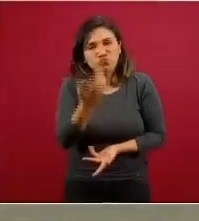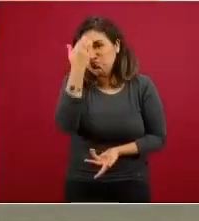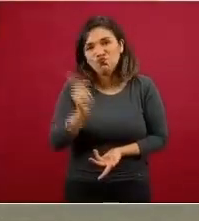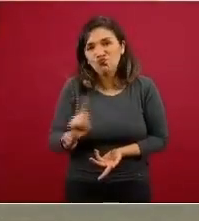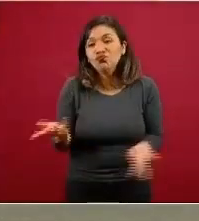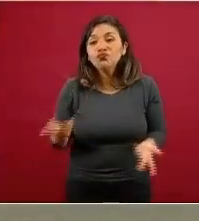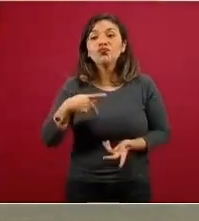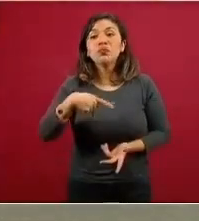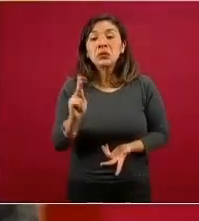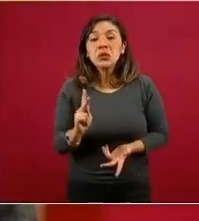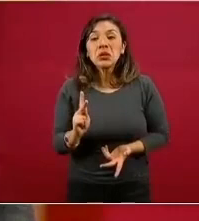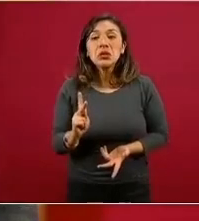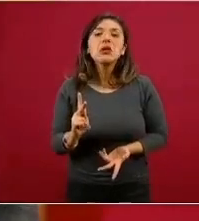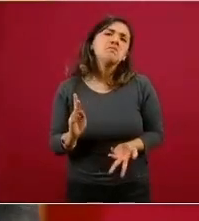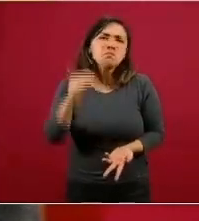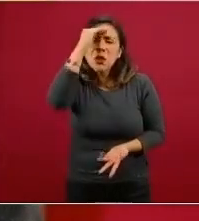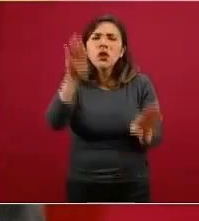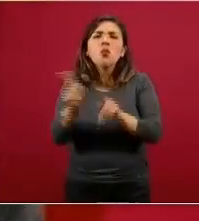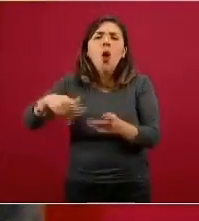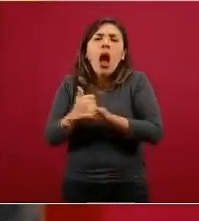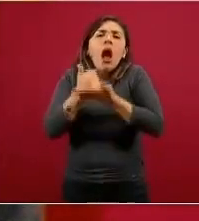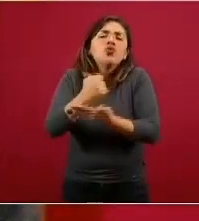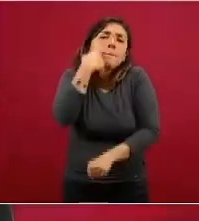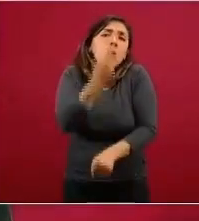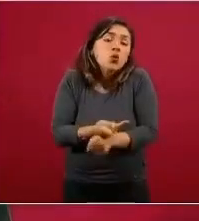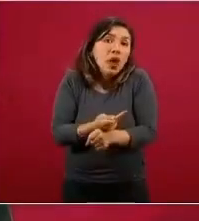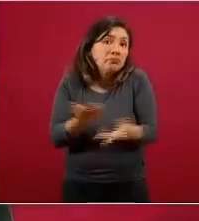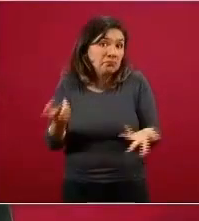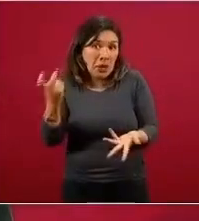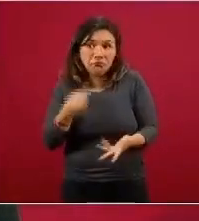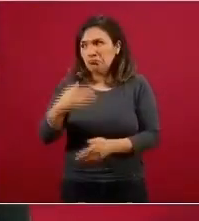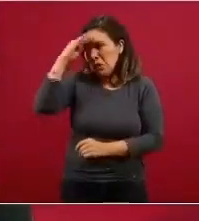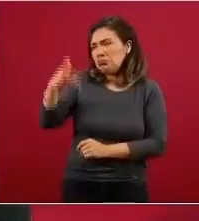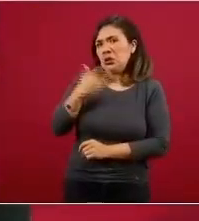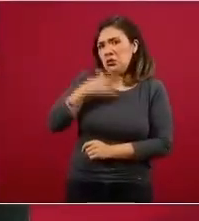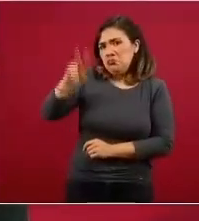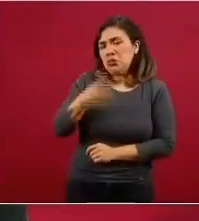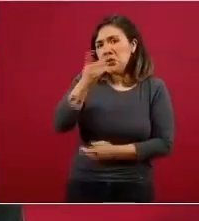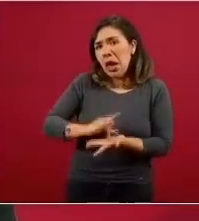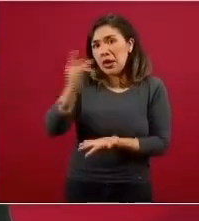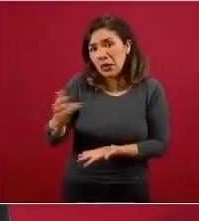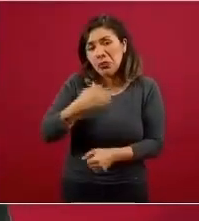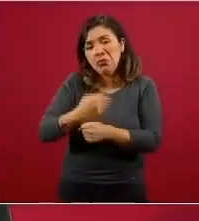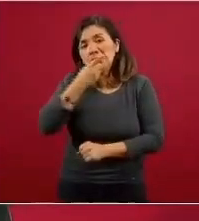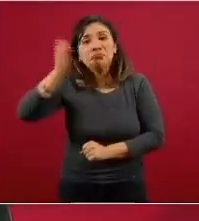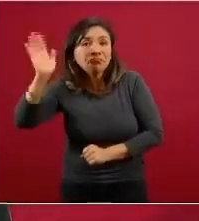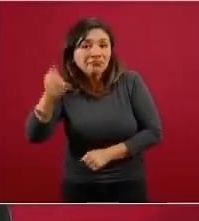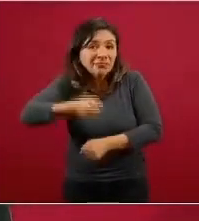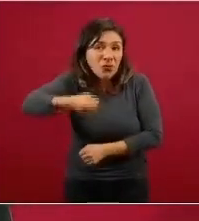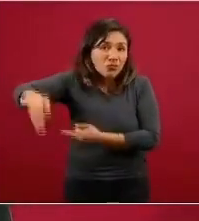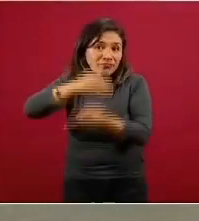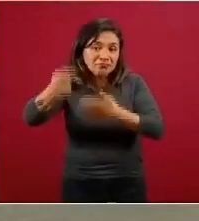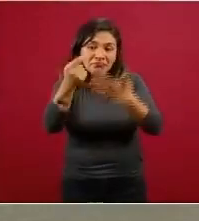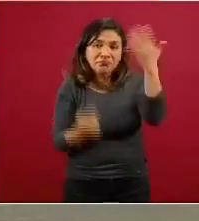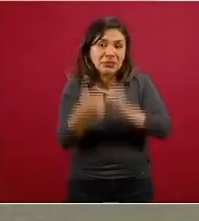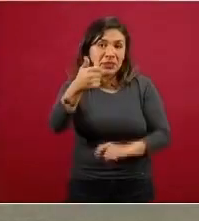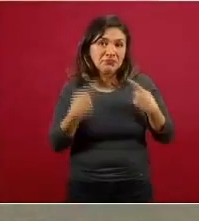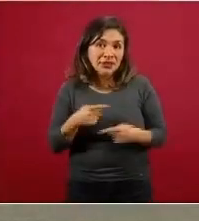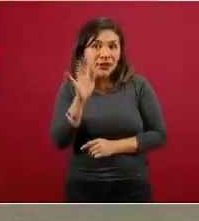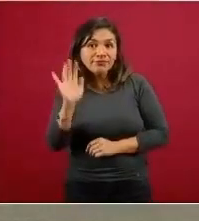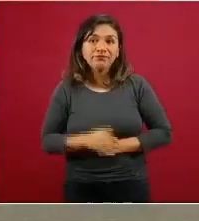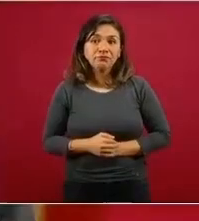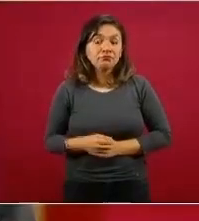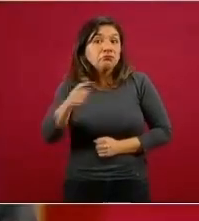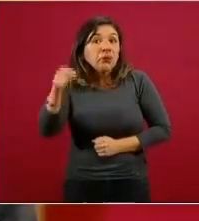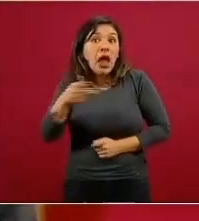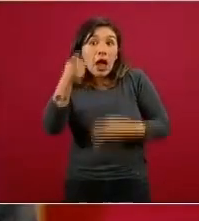pero tomándolo como una contribución filantrópica, y pues en ese sentido se les agradece. Les mando un saludo a los secretarios.